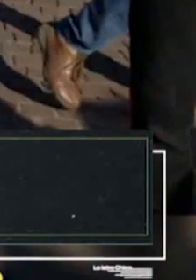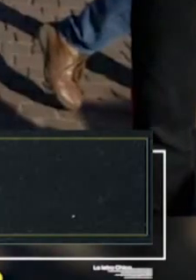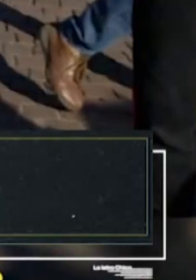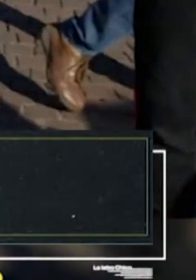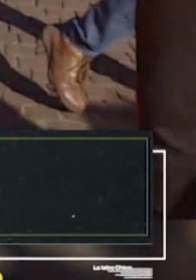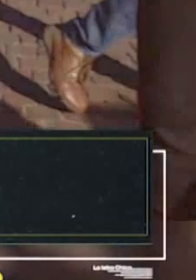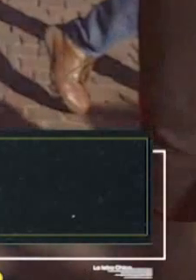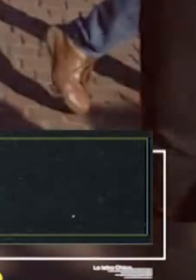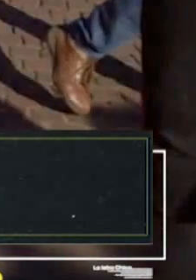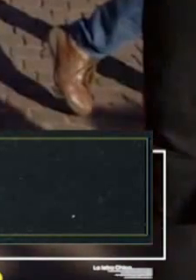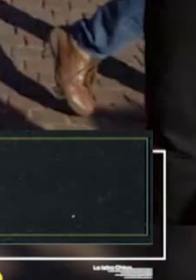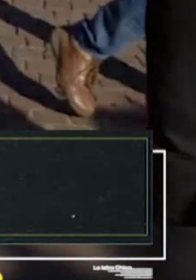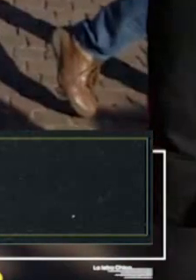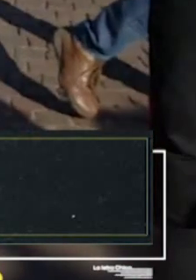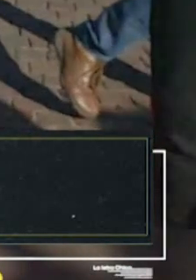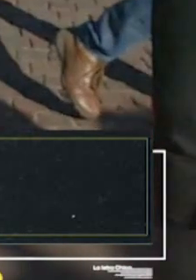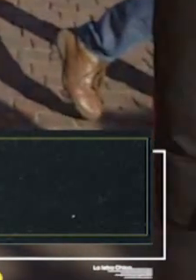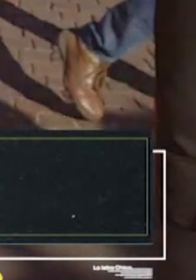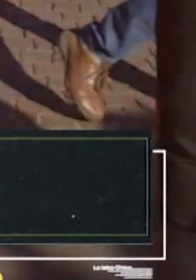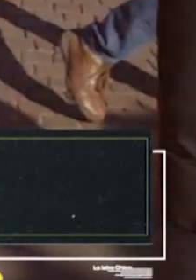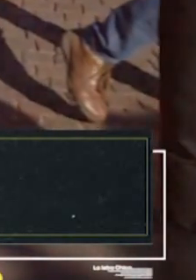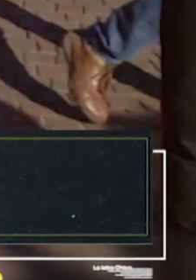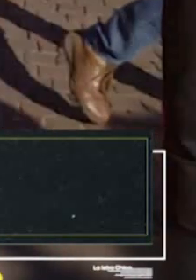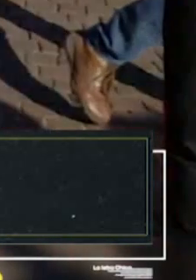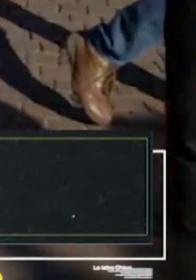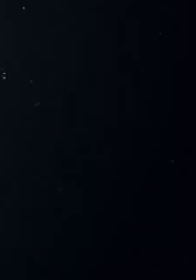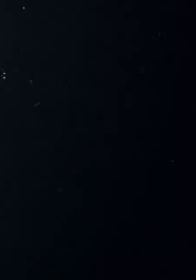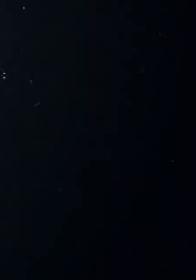antipatria y anti todo lo que sea.